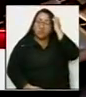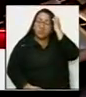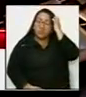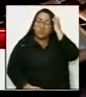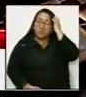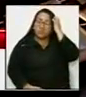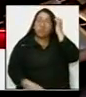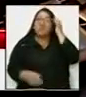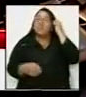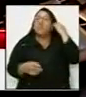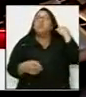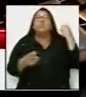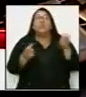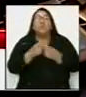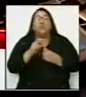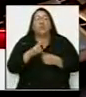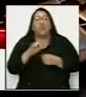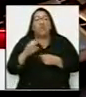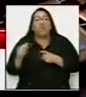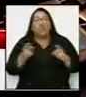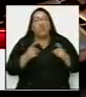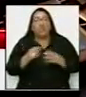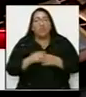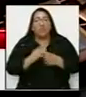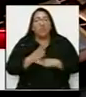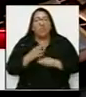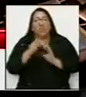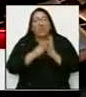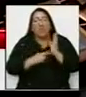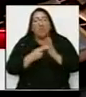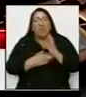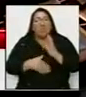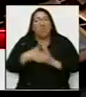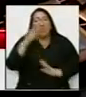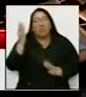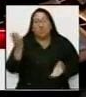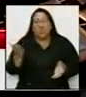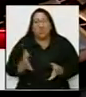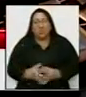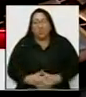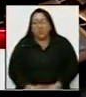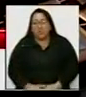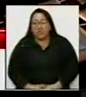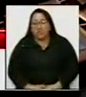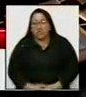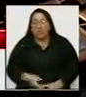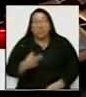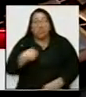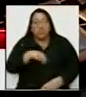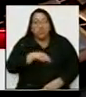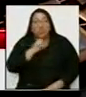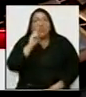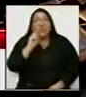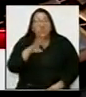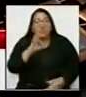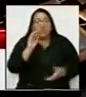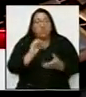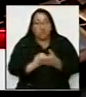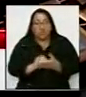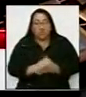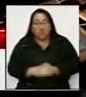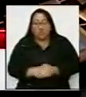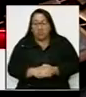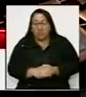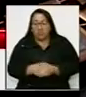Presidenta, estamos entrando en este debate porque estamos cayendo en un exceso de reglamentarismo. Precisamente lo que nosotros le habíamos sugerido era que se establezcan